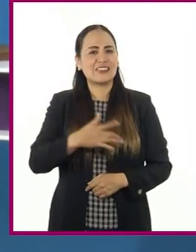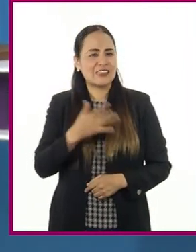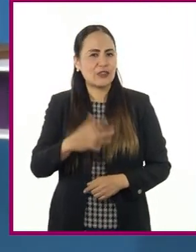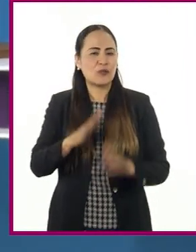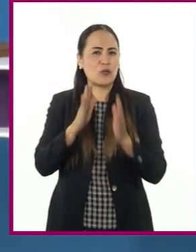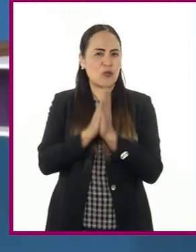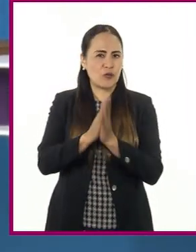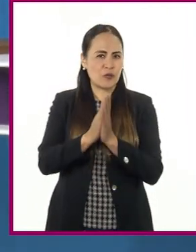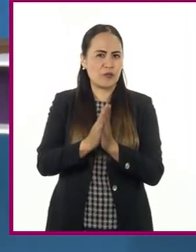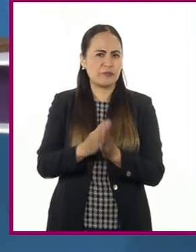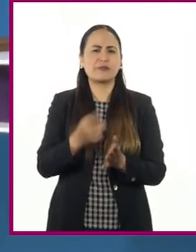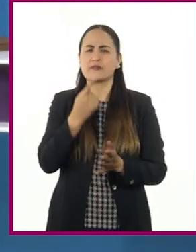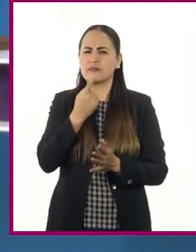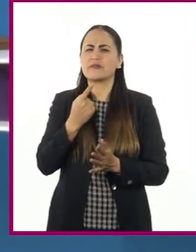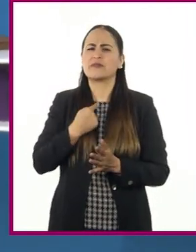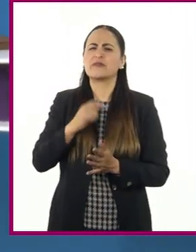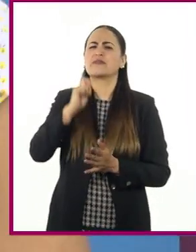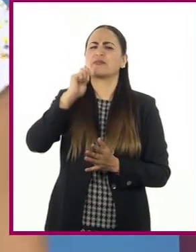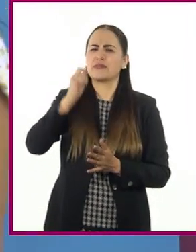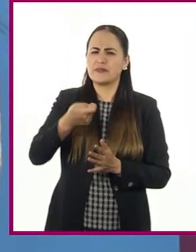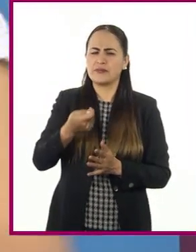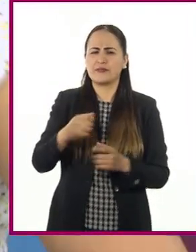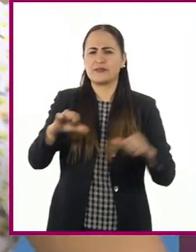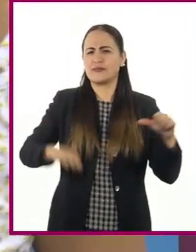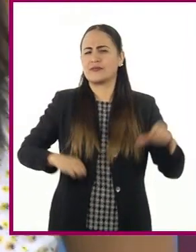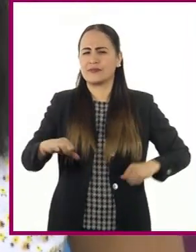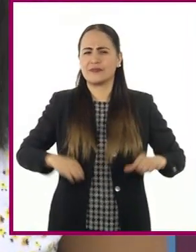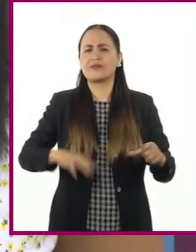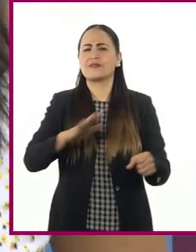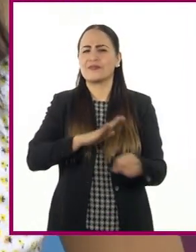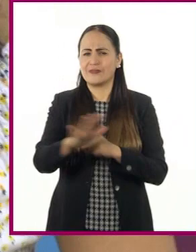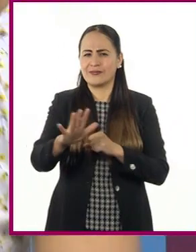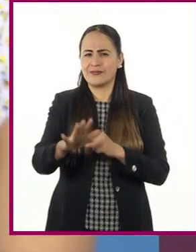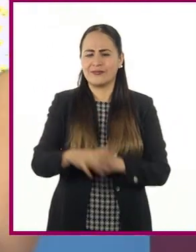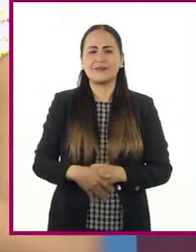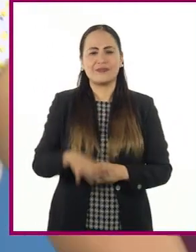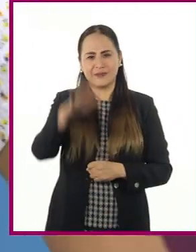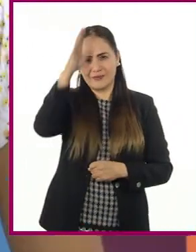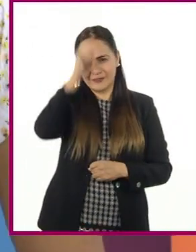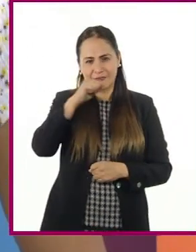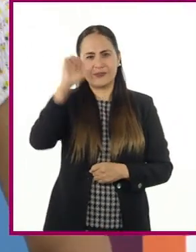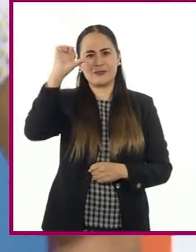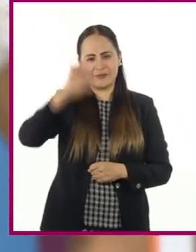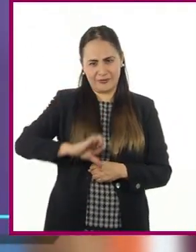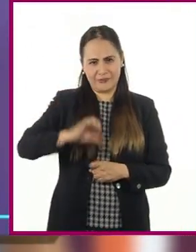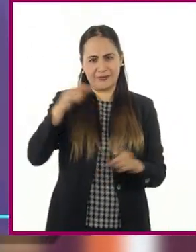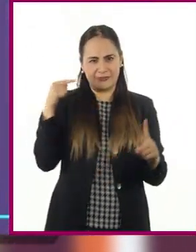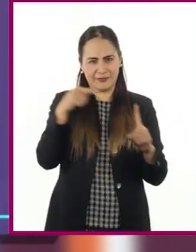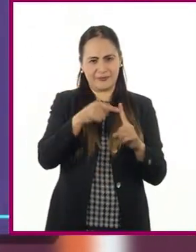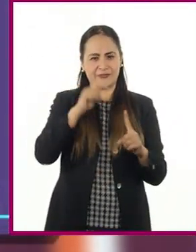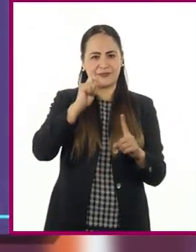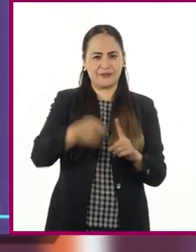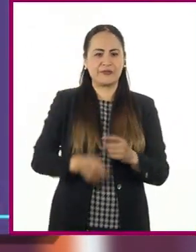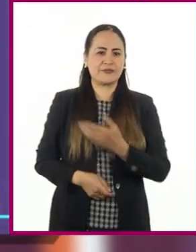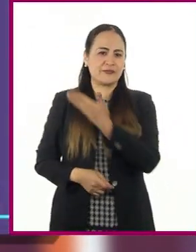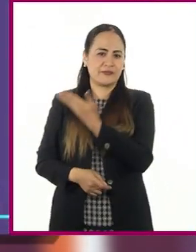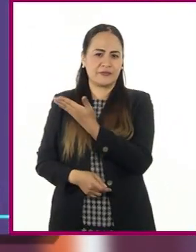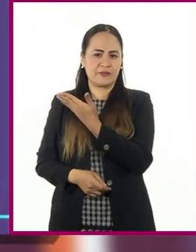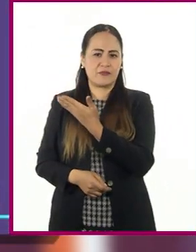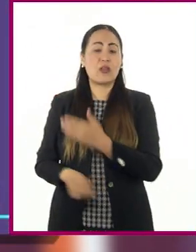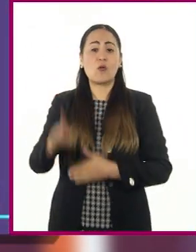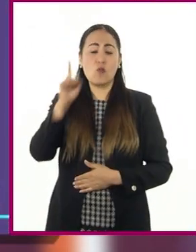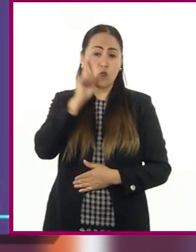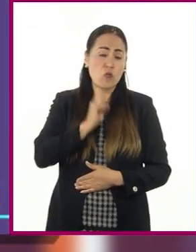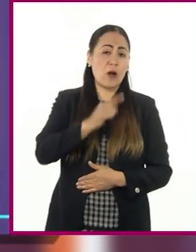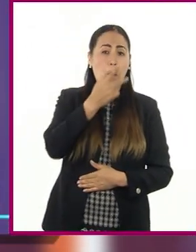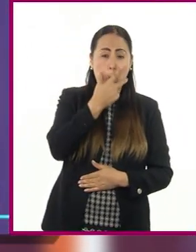dices de qué se trata el reto? Por supuesto, maestra. El reto es, primero, identificar